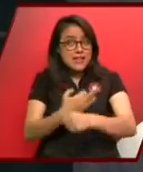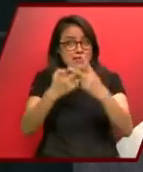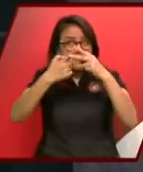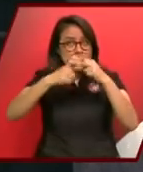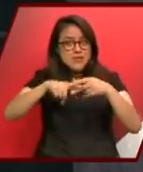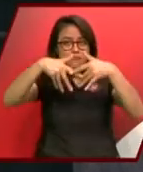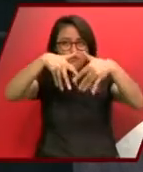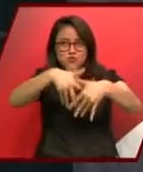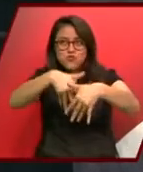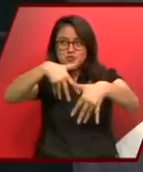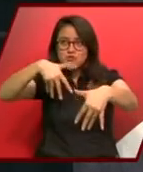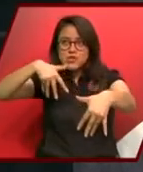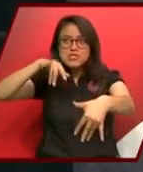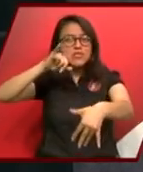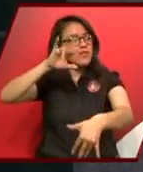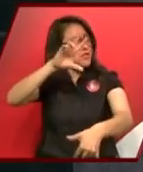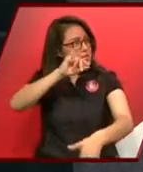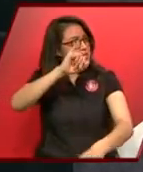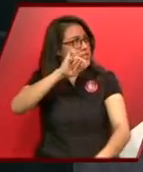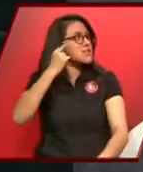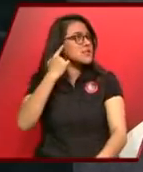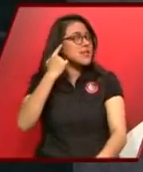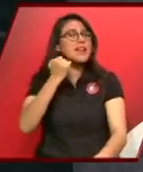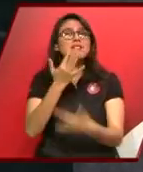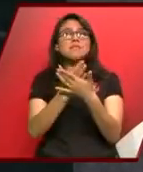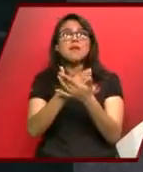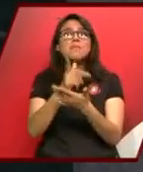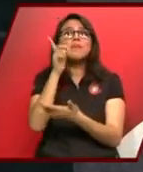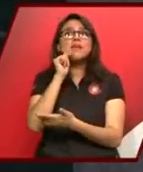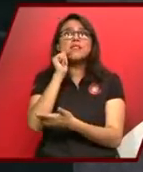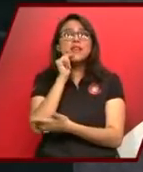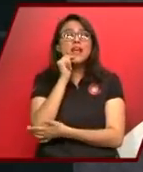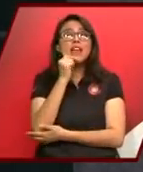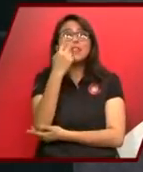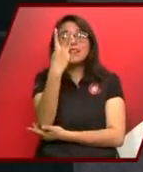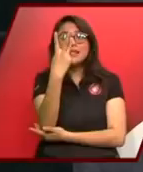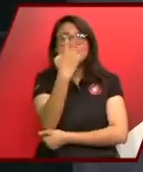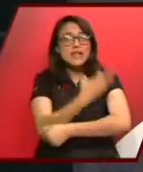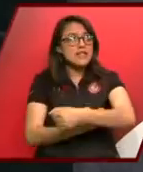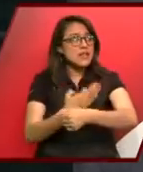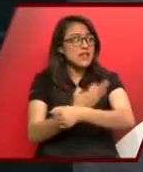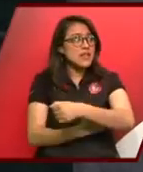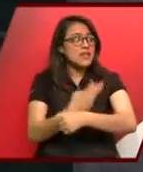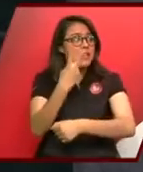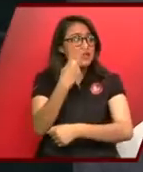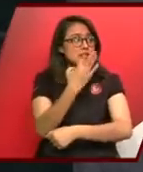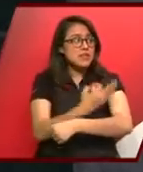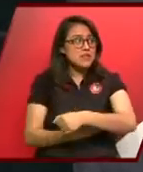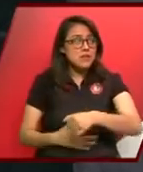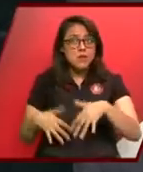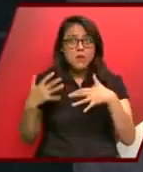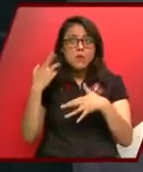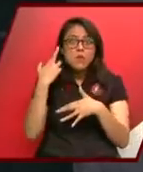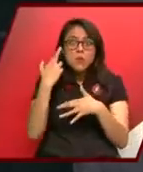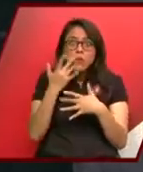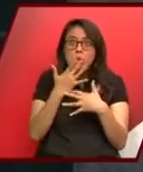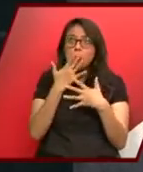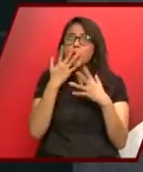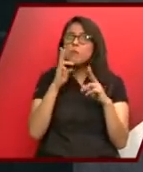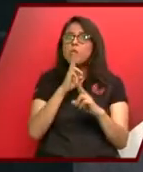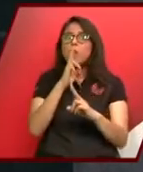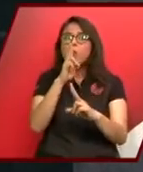amigos? Claro que sí. Claro que sí. Los esperamos el día de mañana a partir de las 3. A las 3 de la tarde van a iniciar. Ay, se oye de ultratumba la